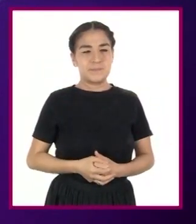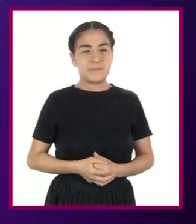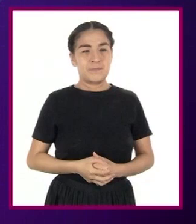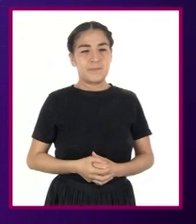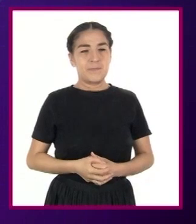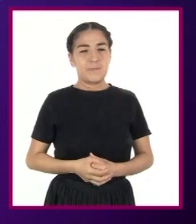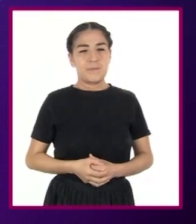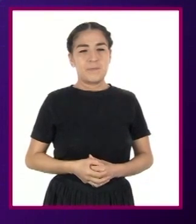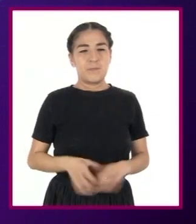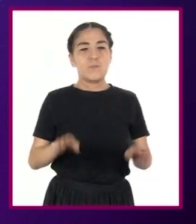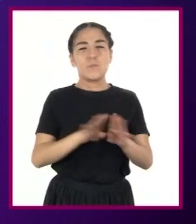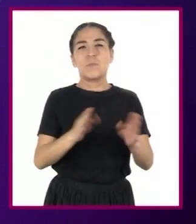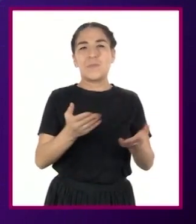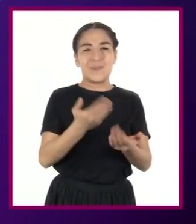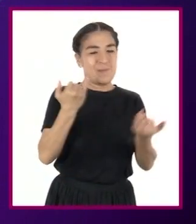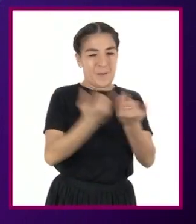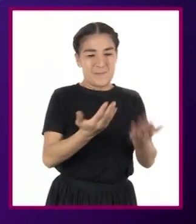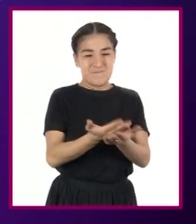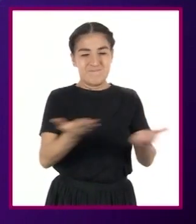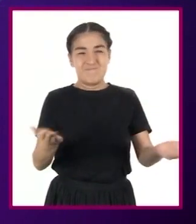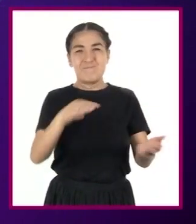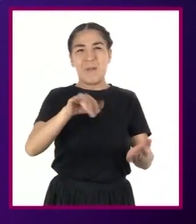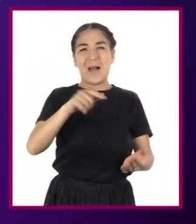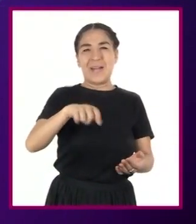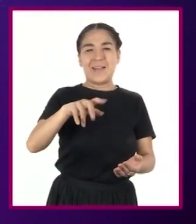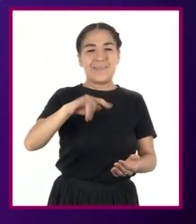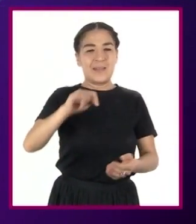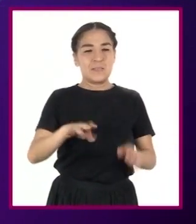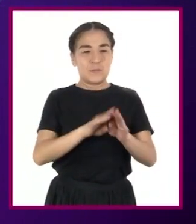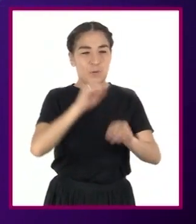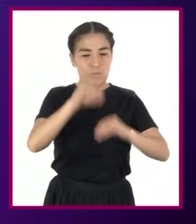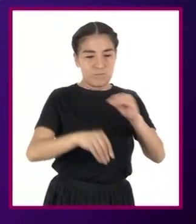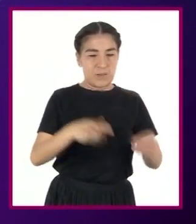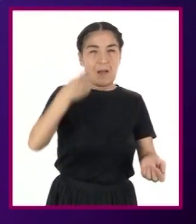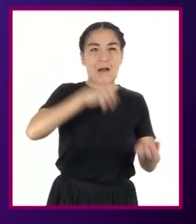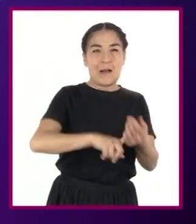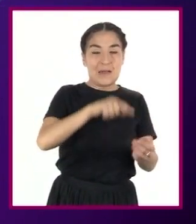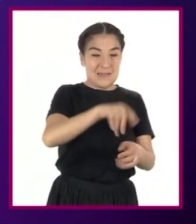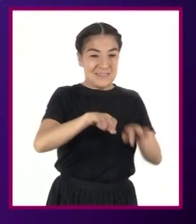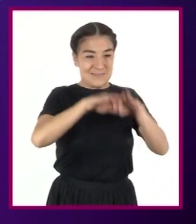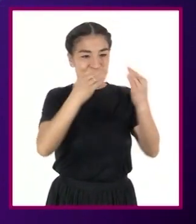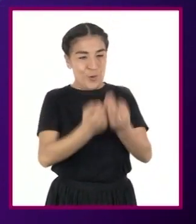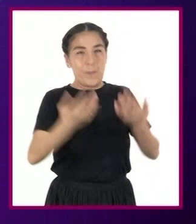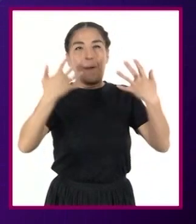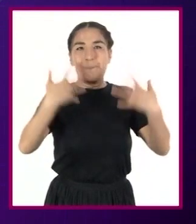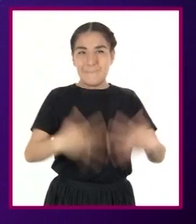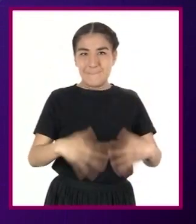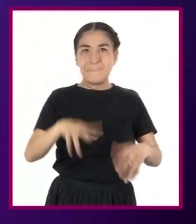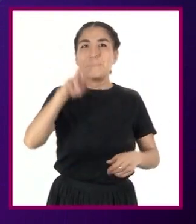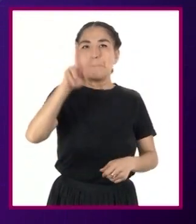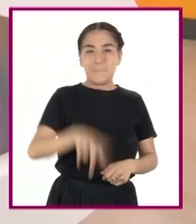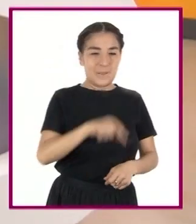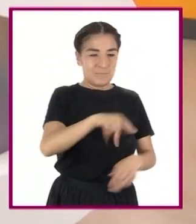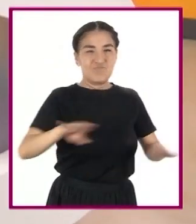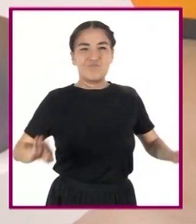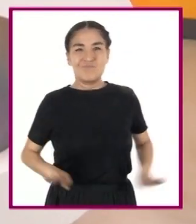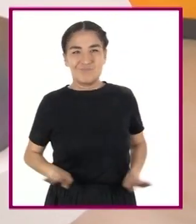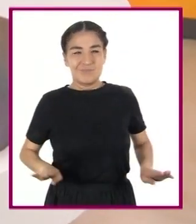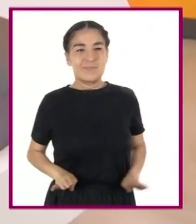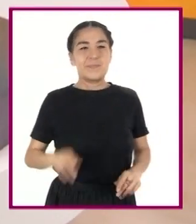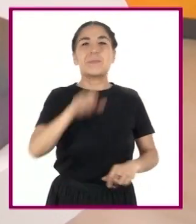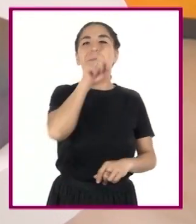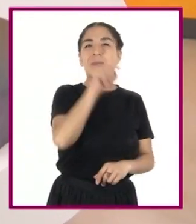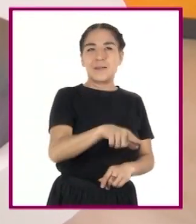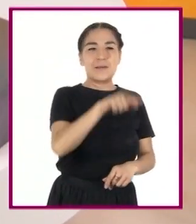que son maquetas que nos muestran a tamaño, escala o real su funcionamiento y características.